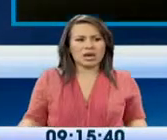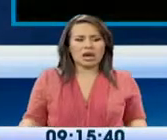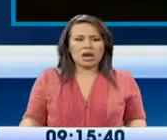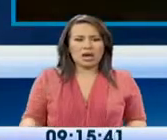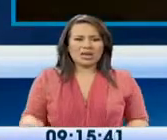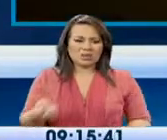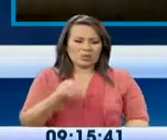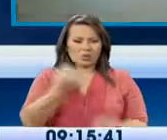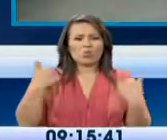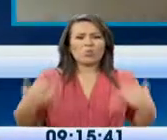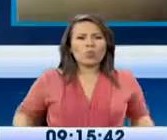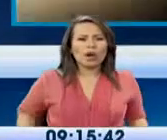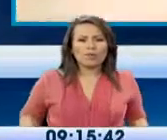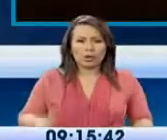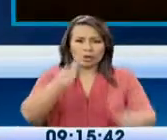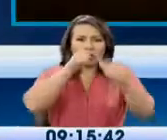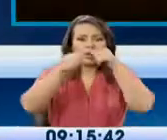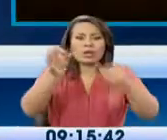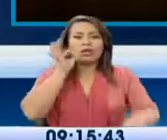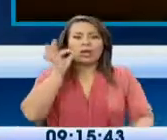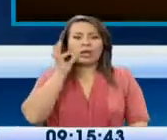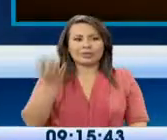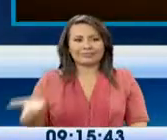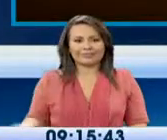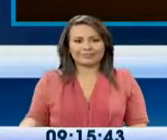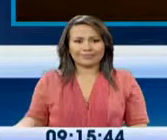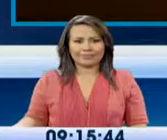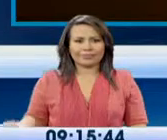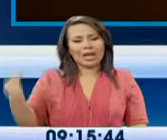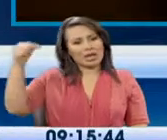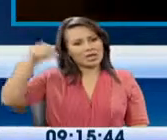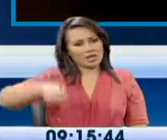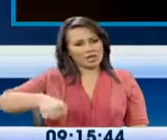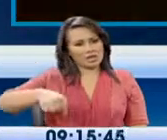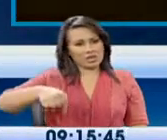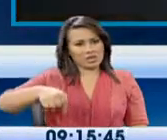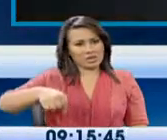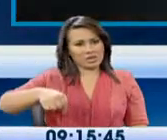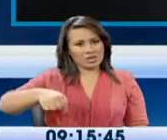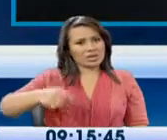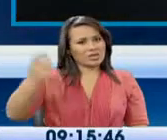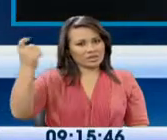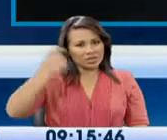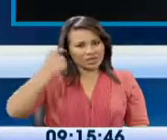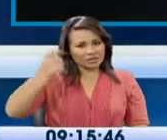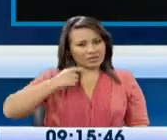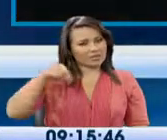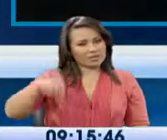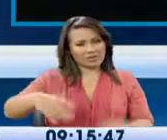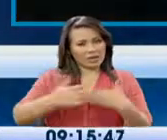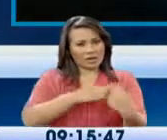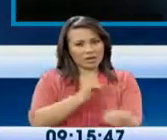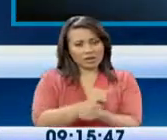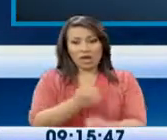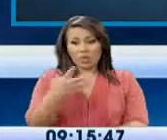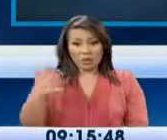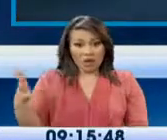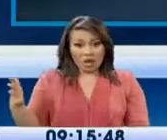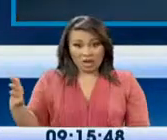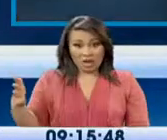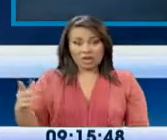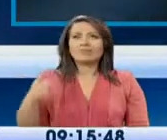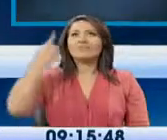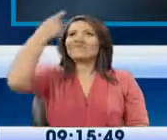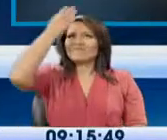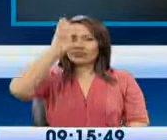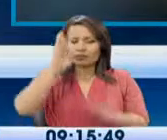a gente inocente. Pero si la ley terrenal no los procesa o no los encuentra, la divina los encontrará. Aunque gracias a la divina,